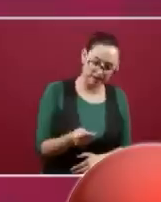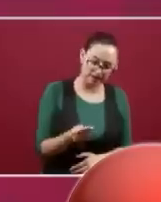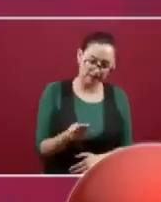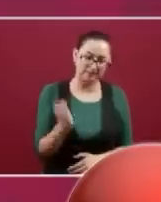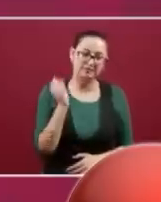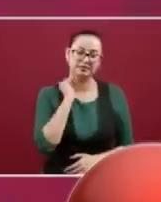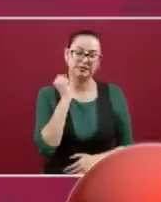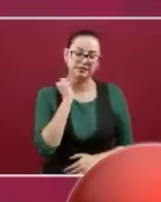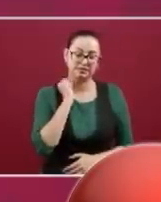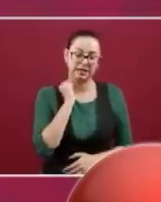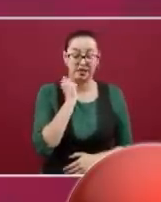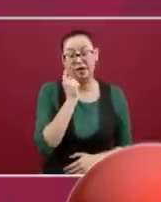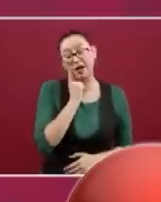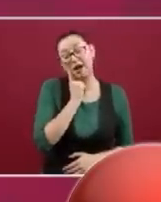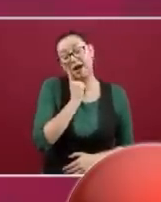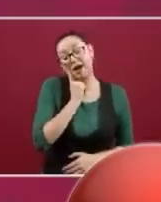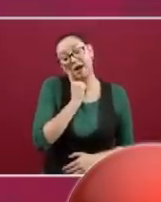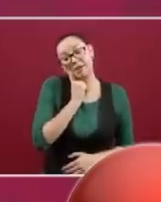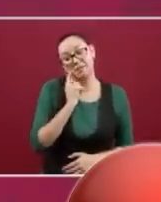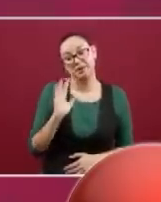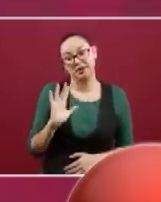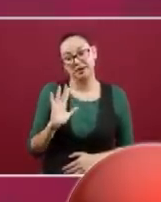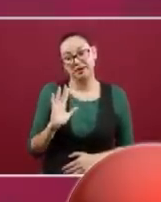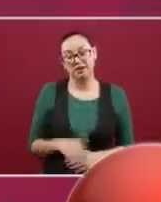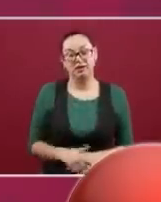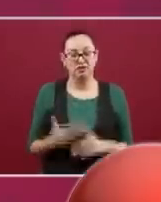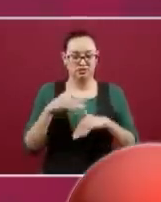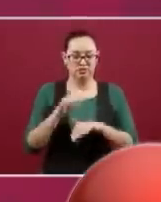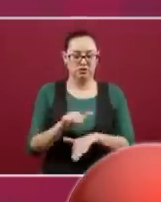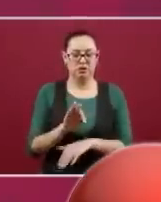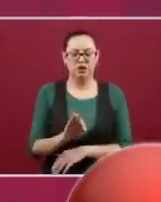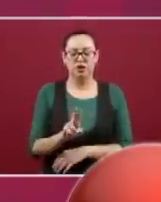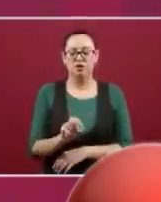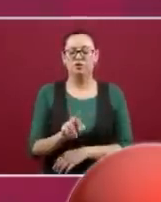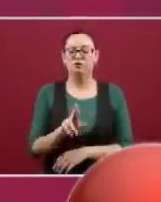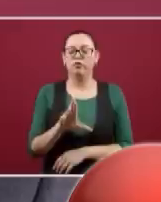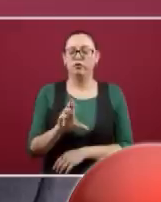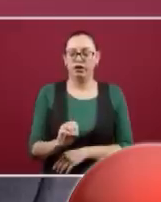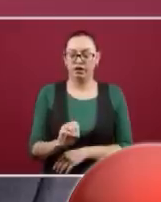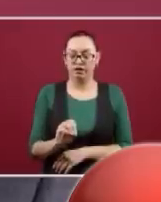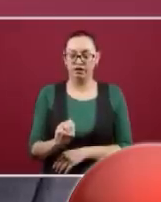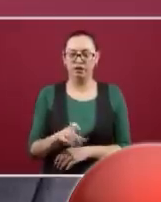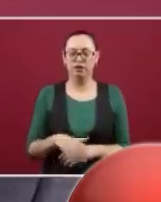esa reforma sobre el fuero. Tenemos